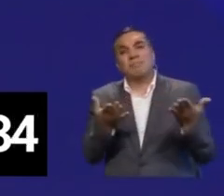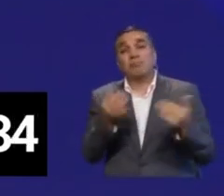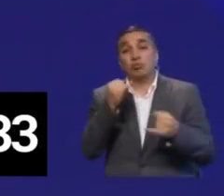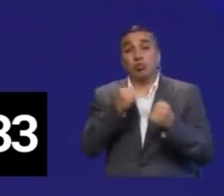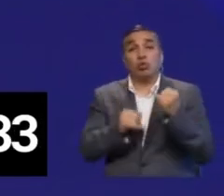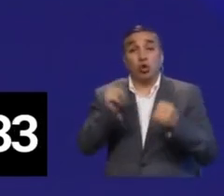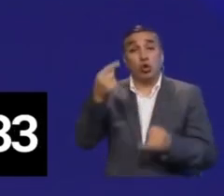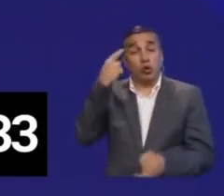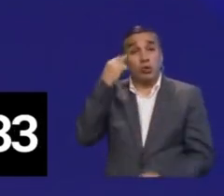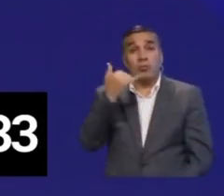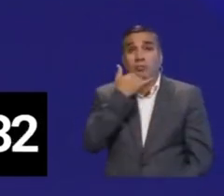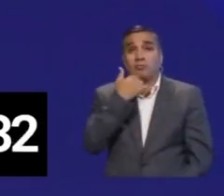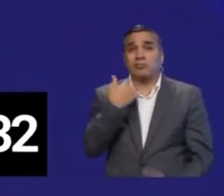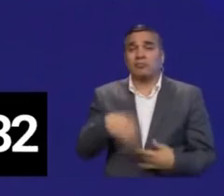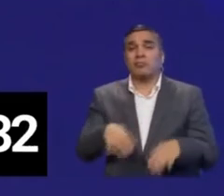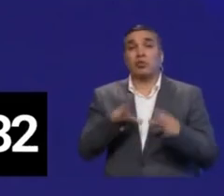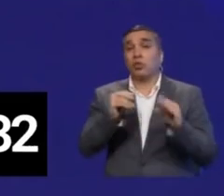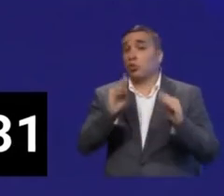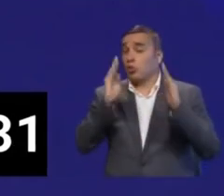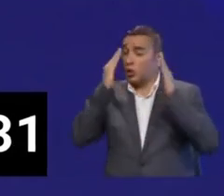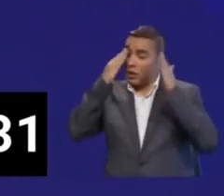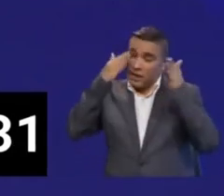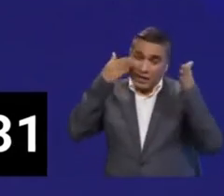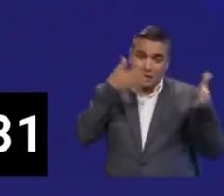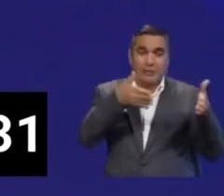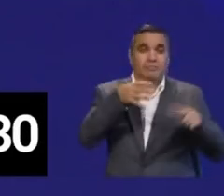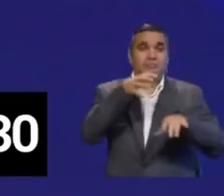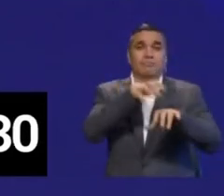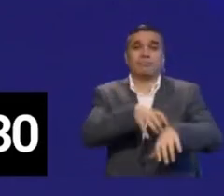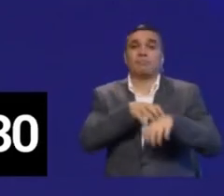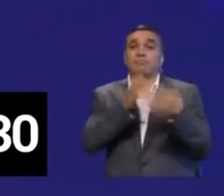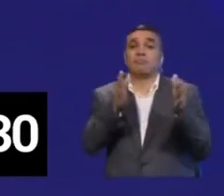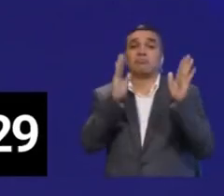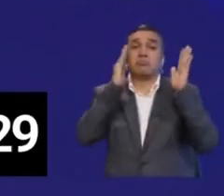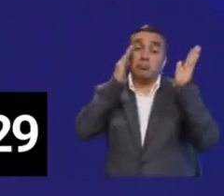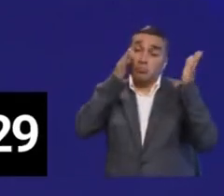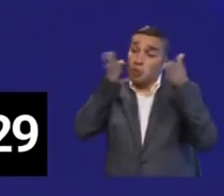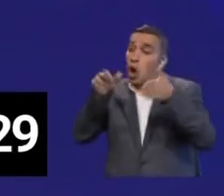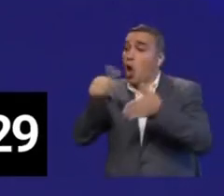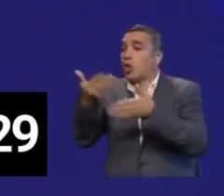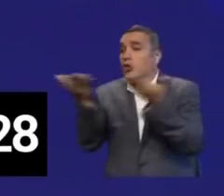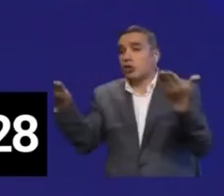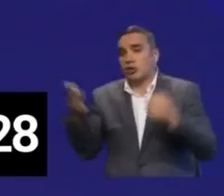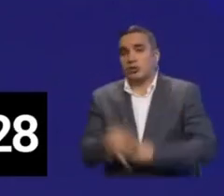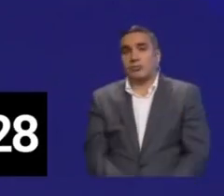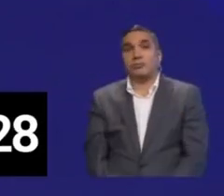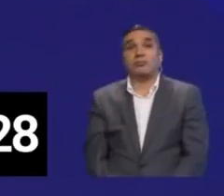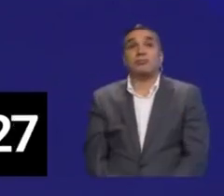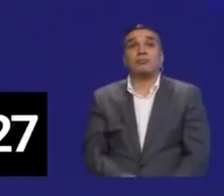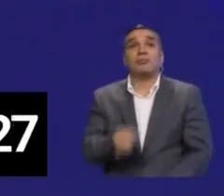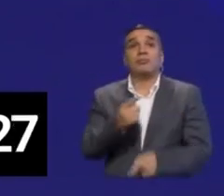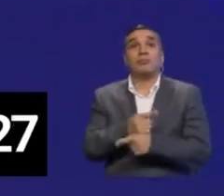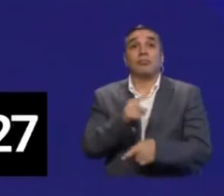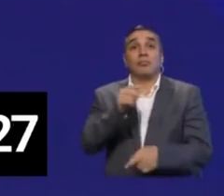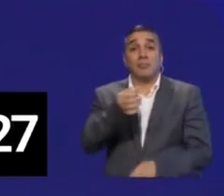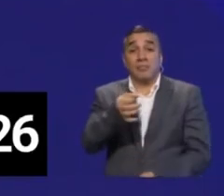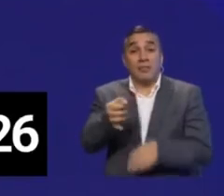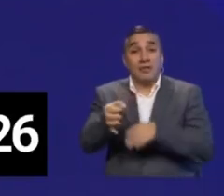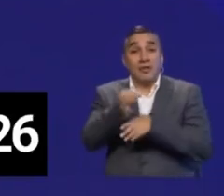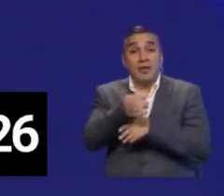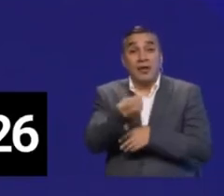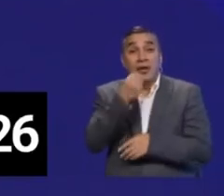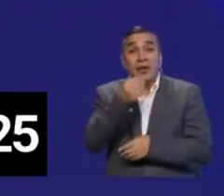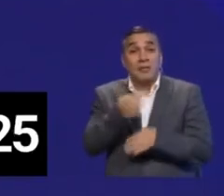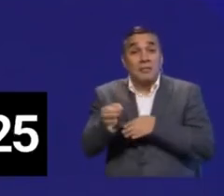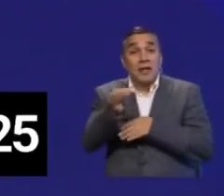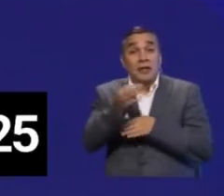últimos gobiernos se han descuidado en lo absoluto por la agricultura. Al extremo de la lenteja que sirve para nuestras riquísimas